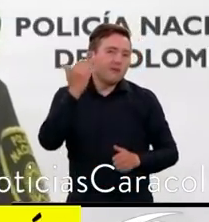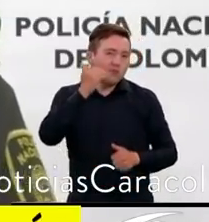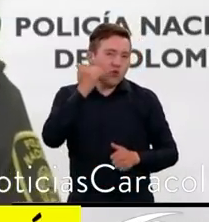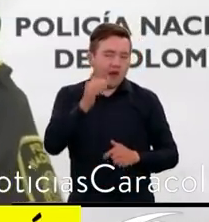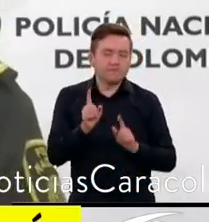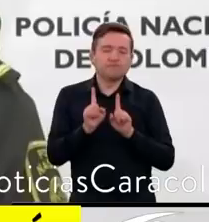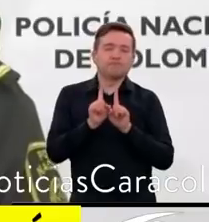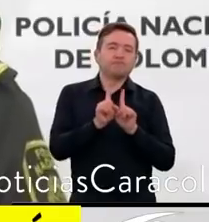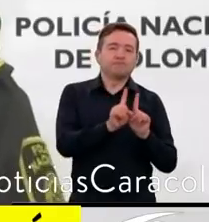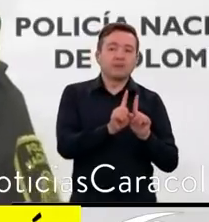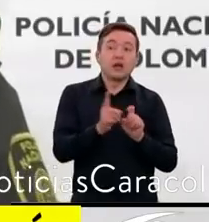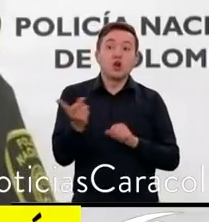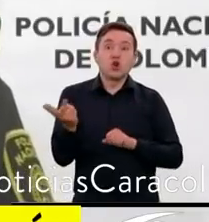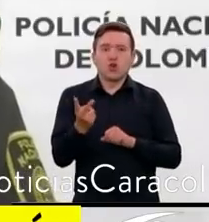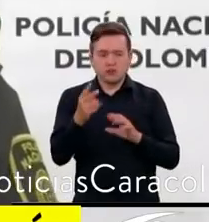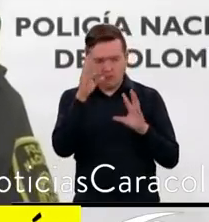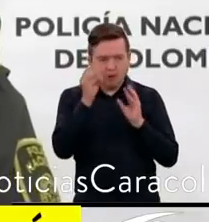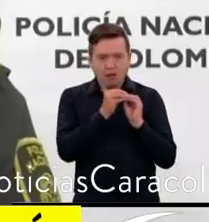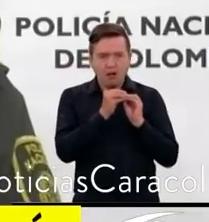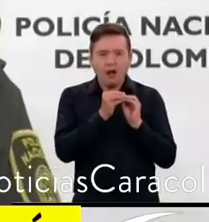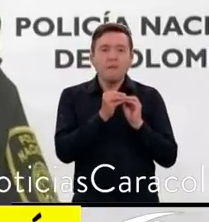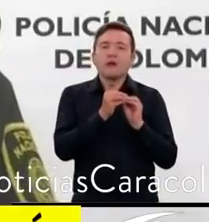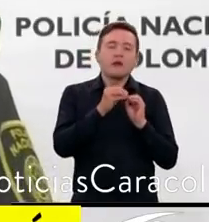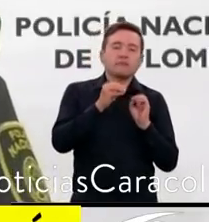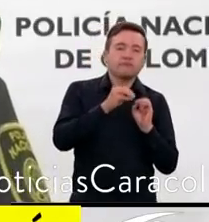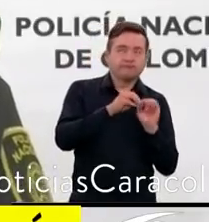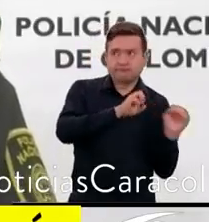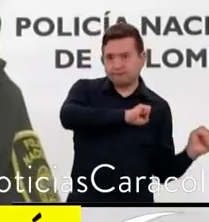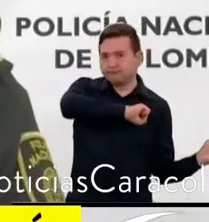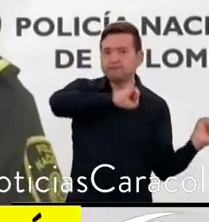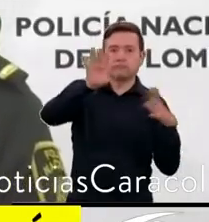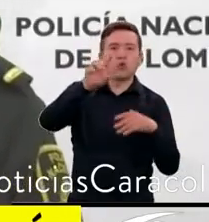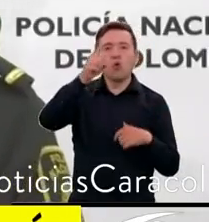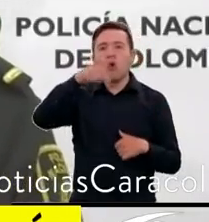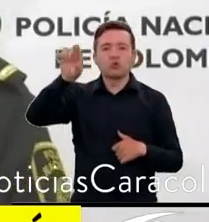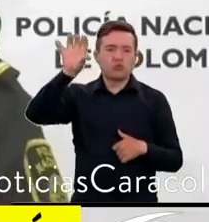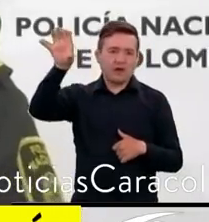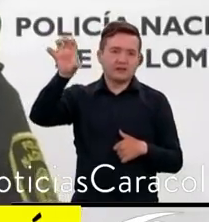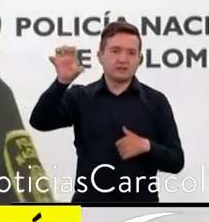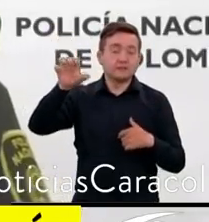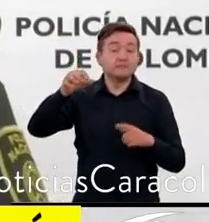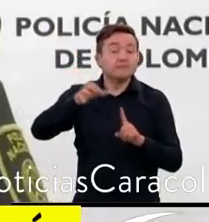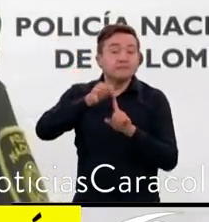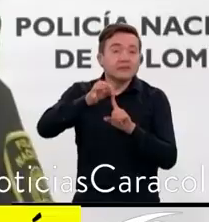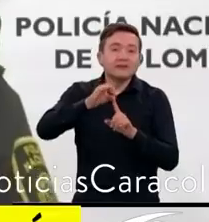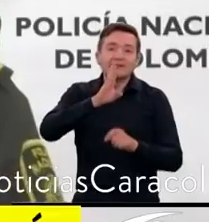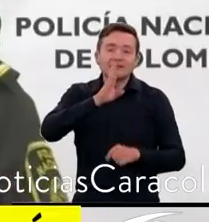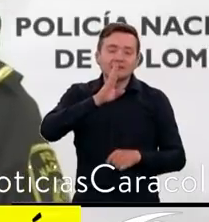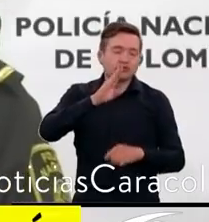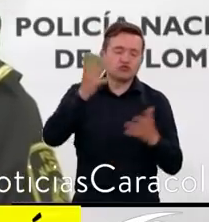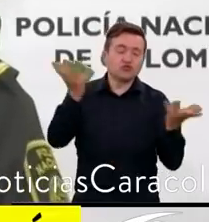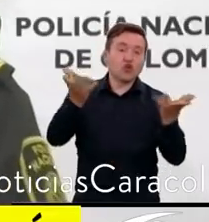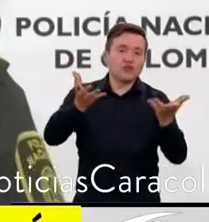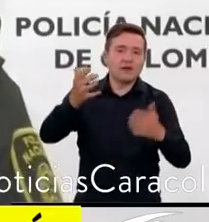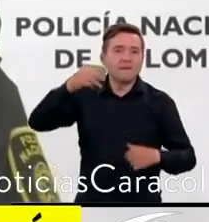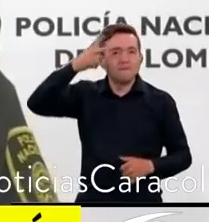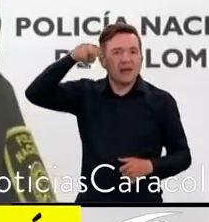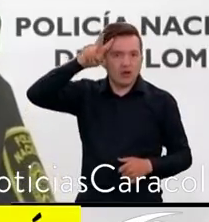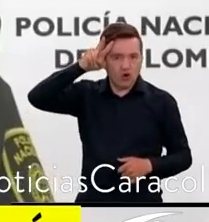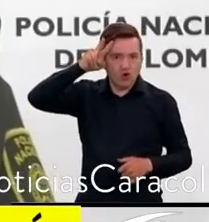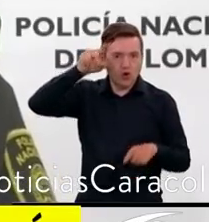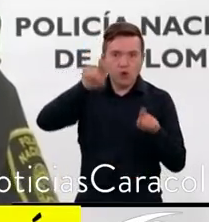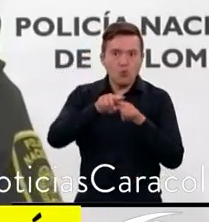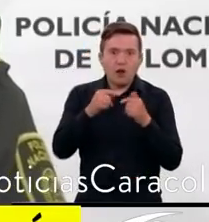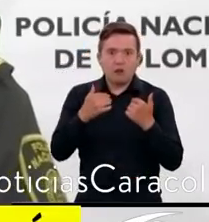coordinaciones para sacarlo del país, especialmente a México, en donde pretendía huir del asedio de